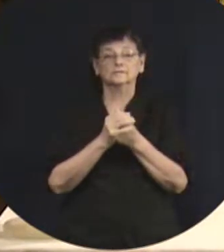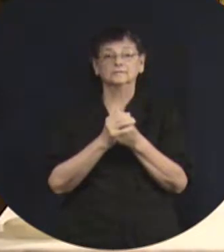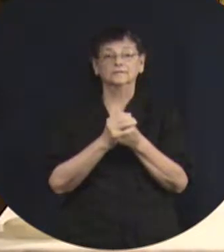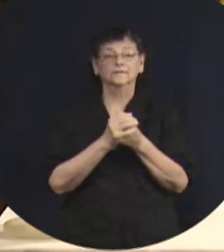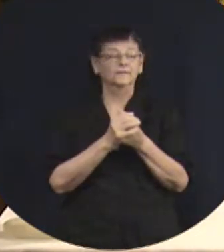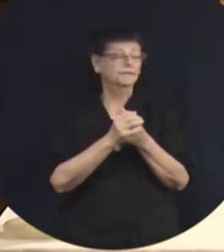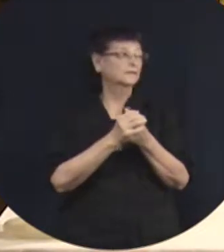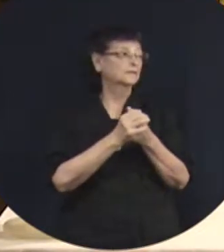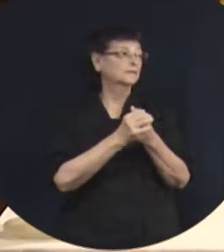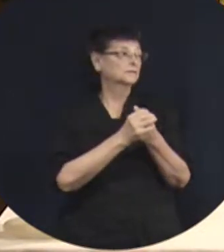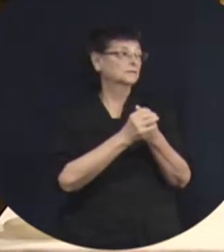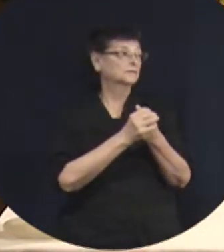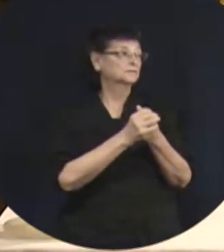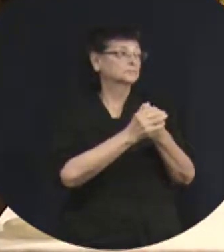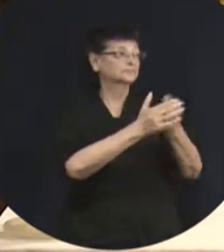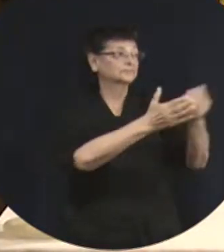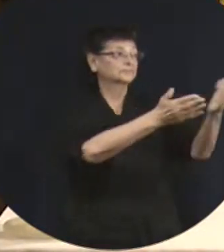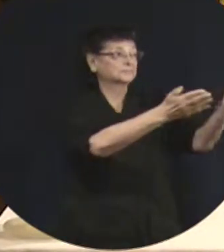ustedes.